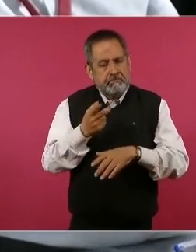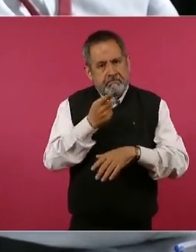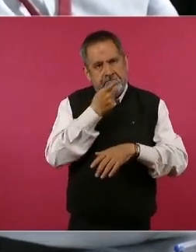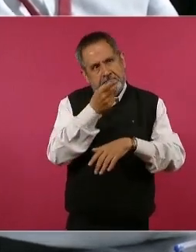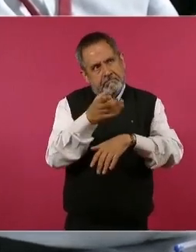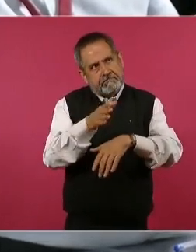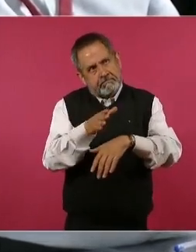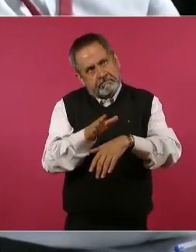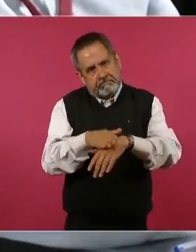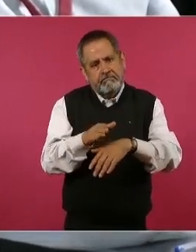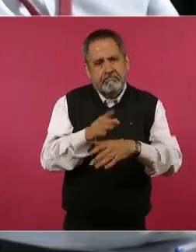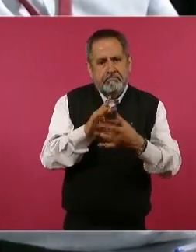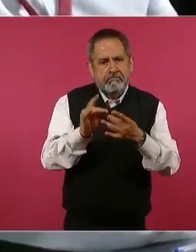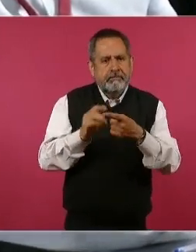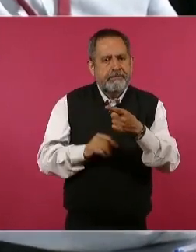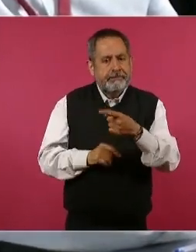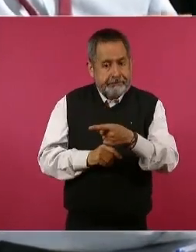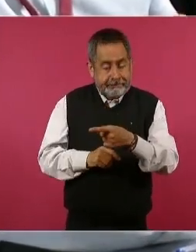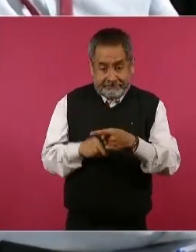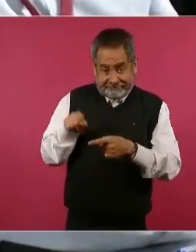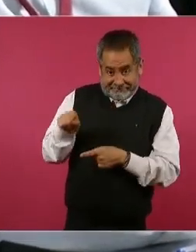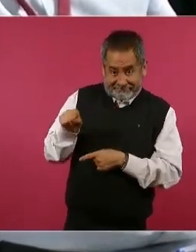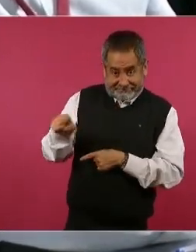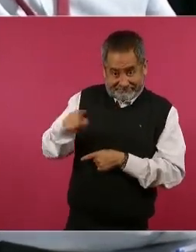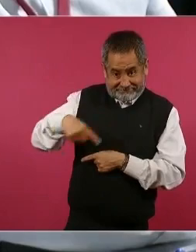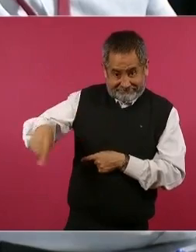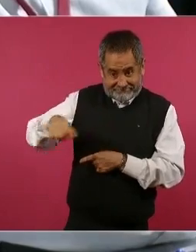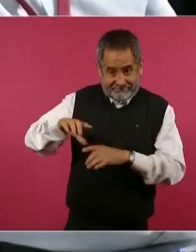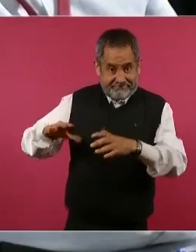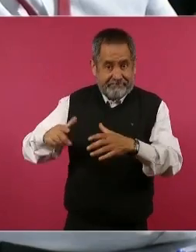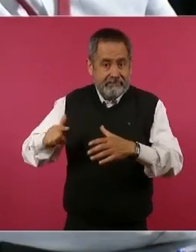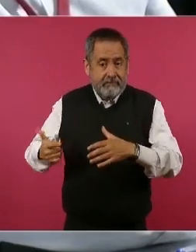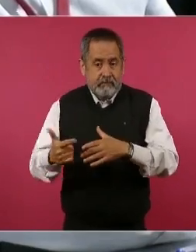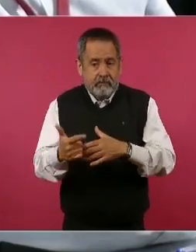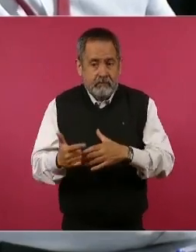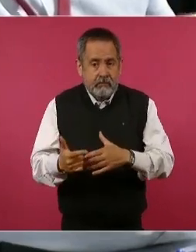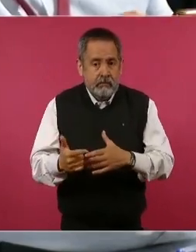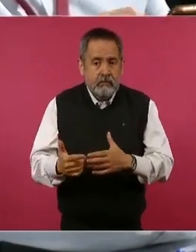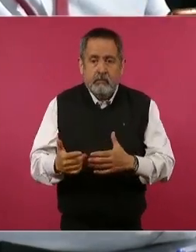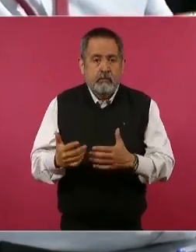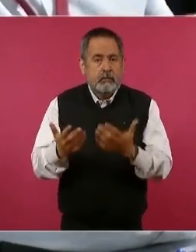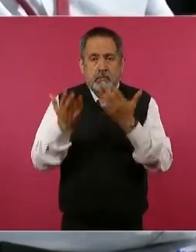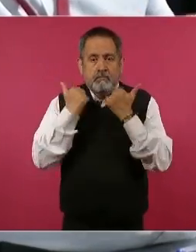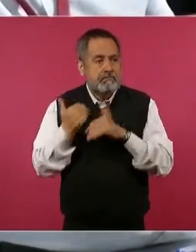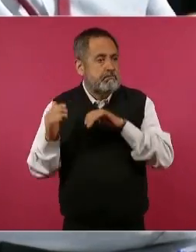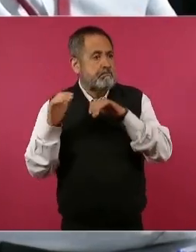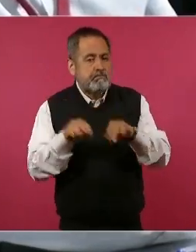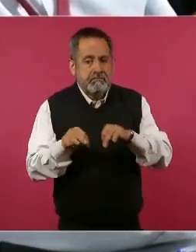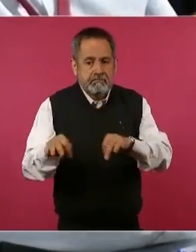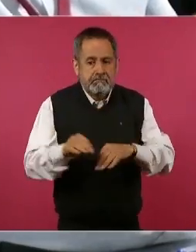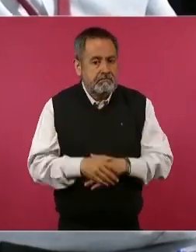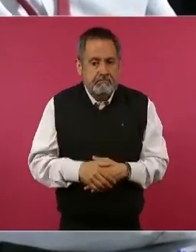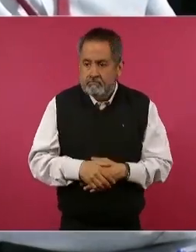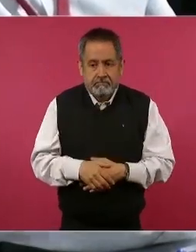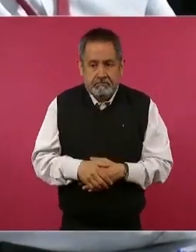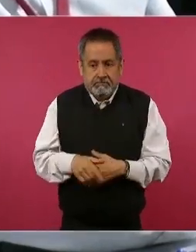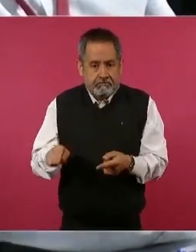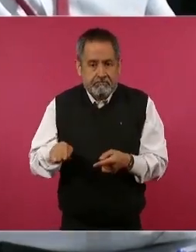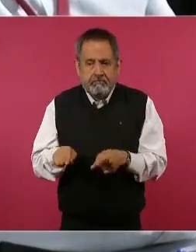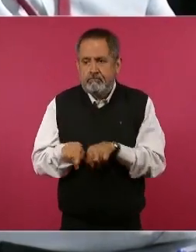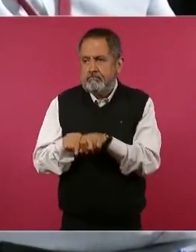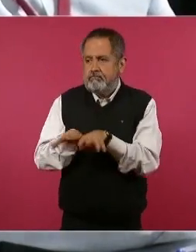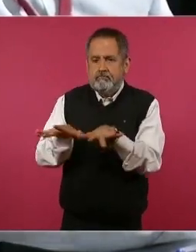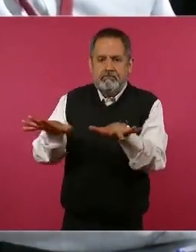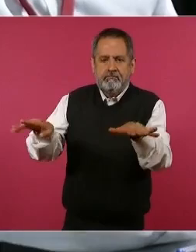que en este lugar no hay fuentes de trabajo. Todos tienen que salir